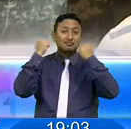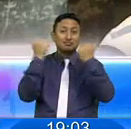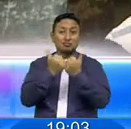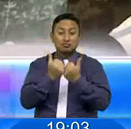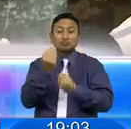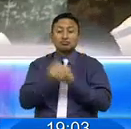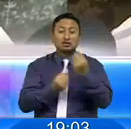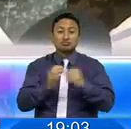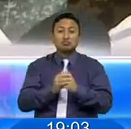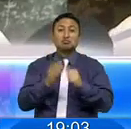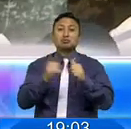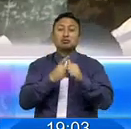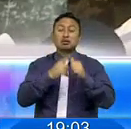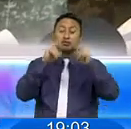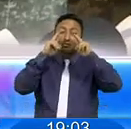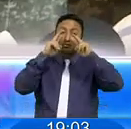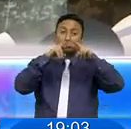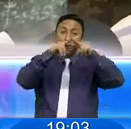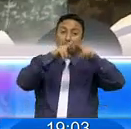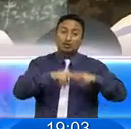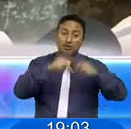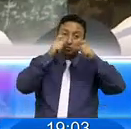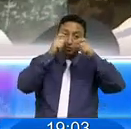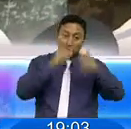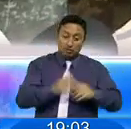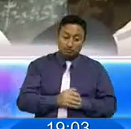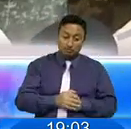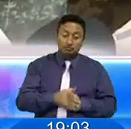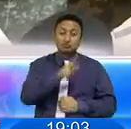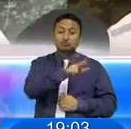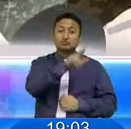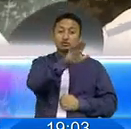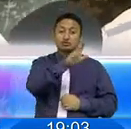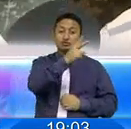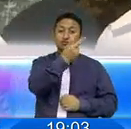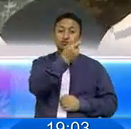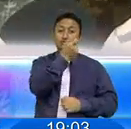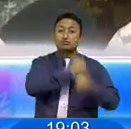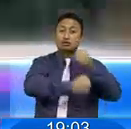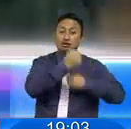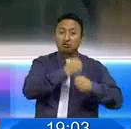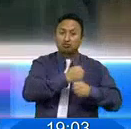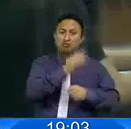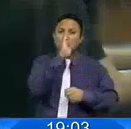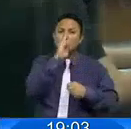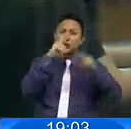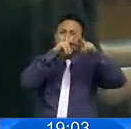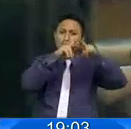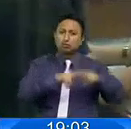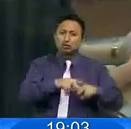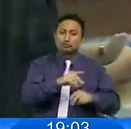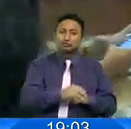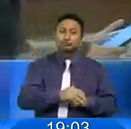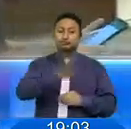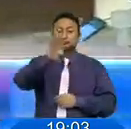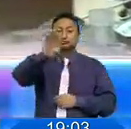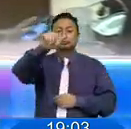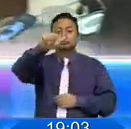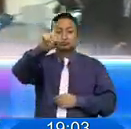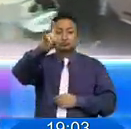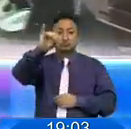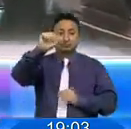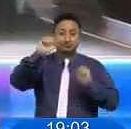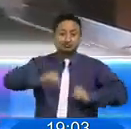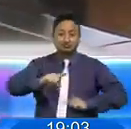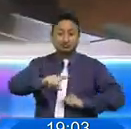precisamente la fiscalización que es lo que no ha hecho alianza país durante 12 años en el val y la molestia persiste y analizarán en